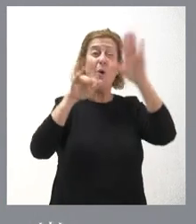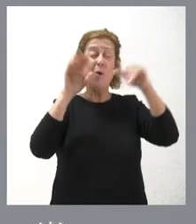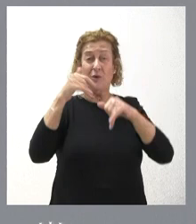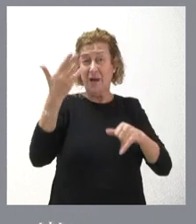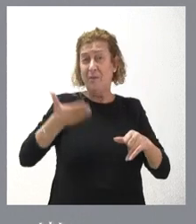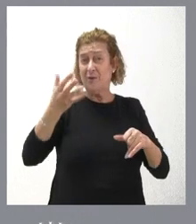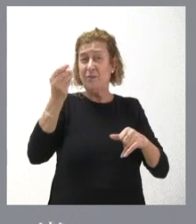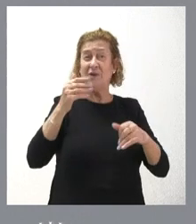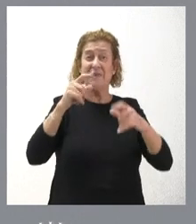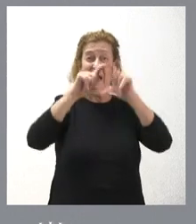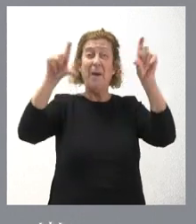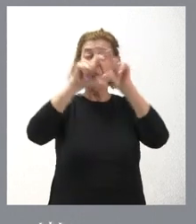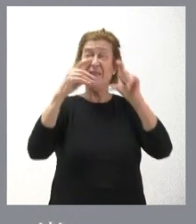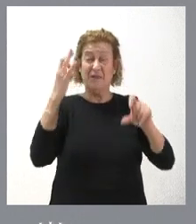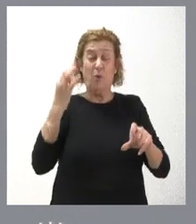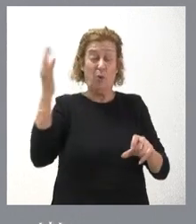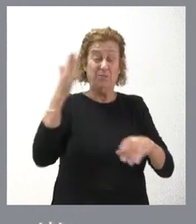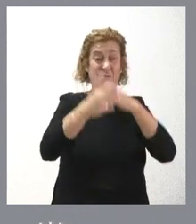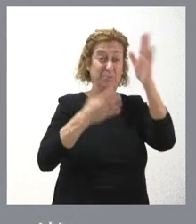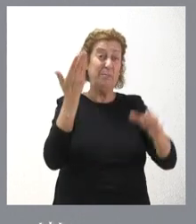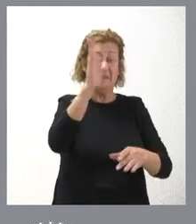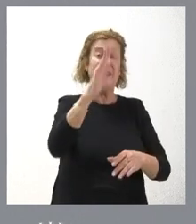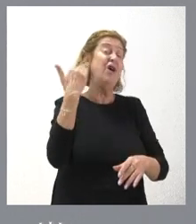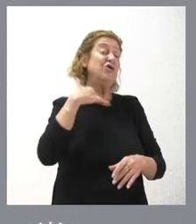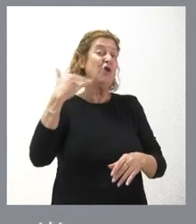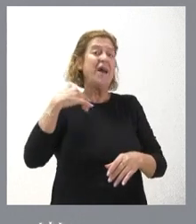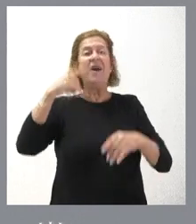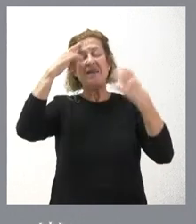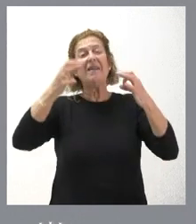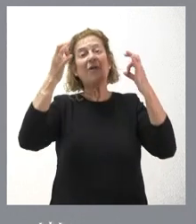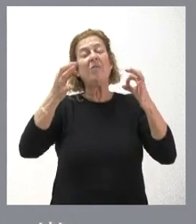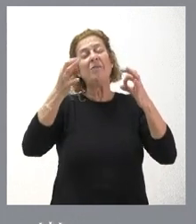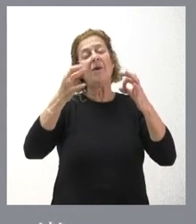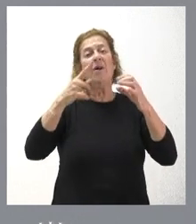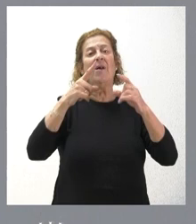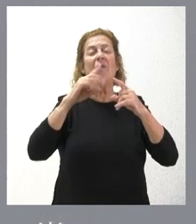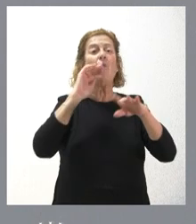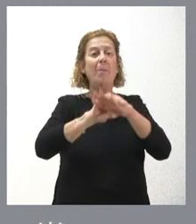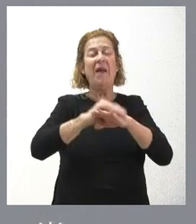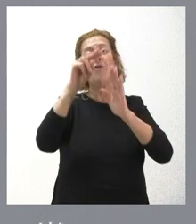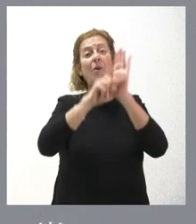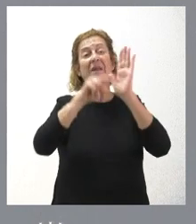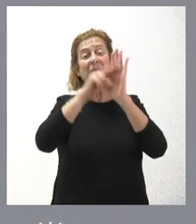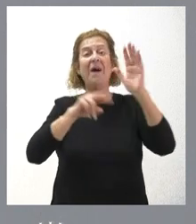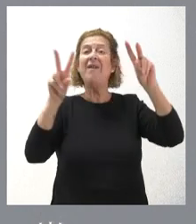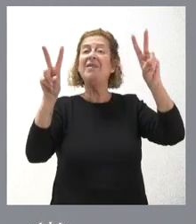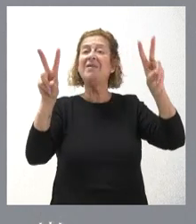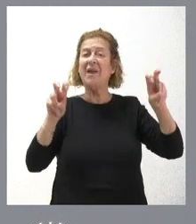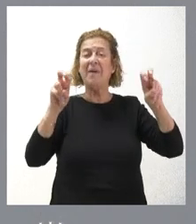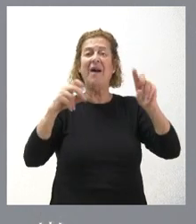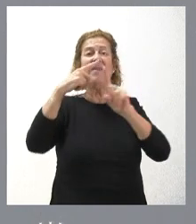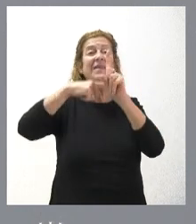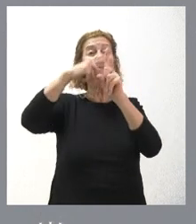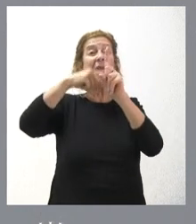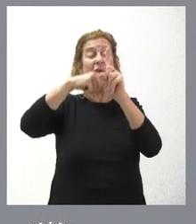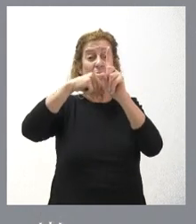empresas que se presentarían serían sorianas que trataban de cumplir la normativa en torno al tema del la temperatura de los